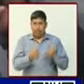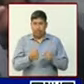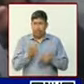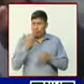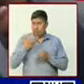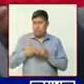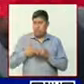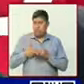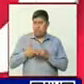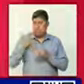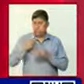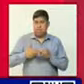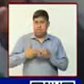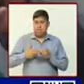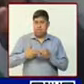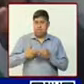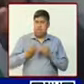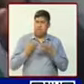cargaba